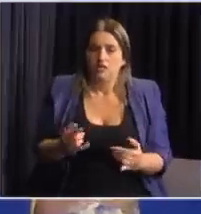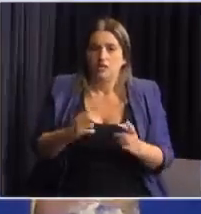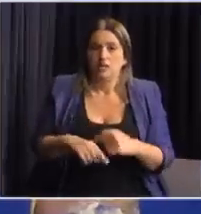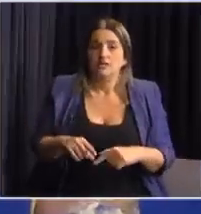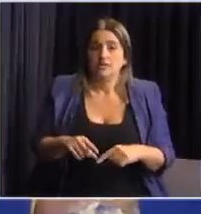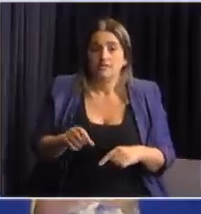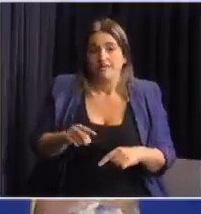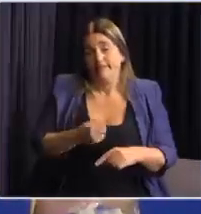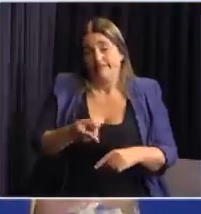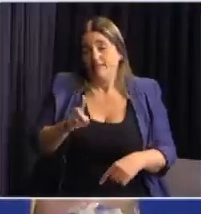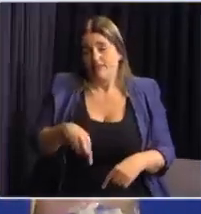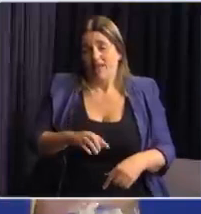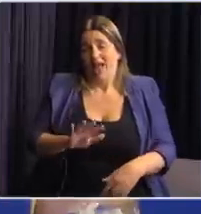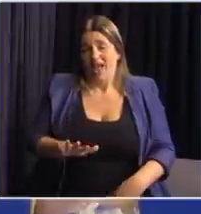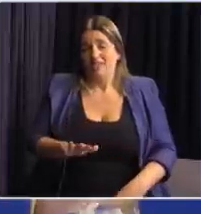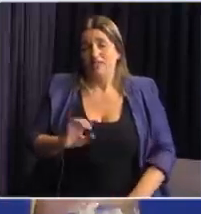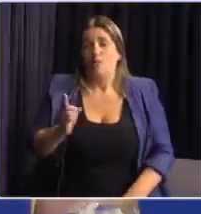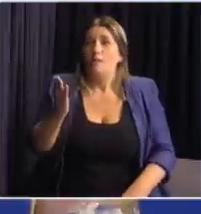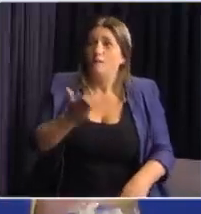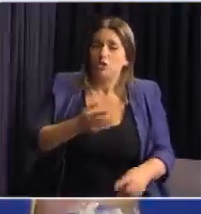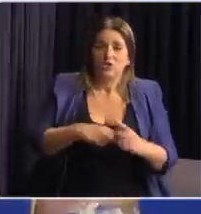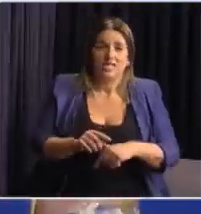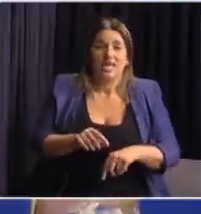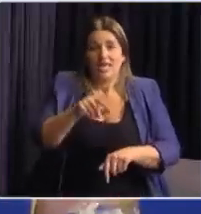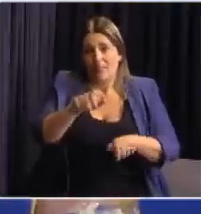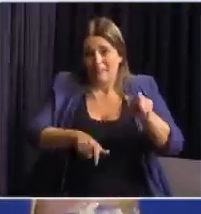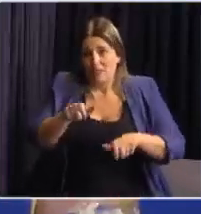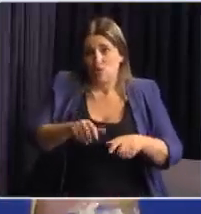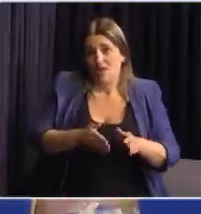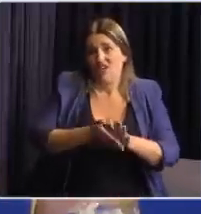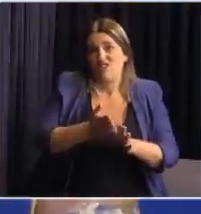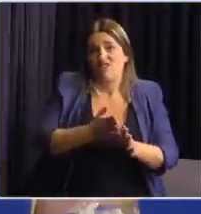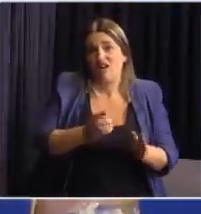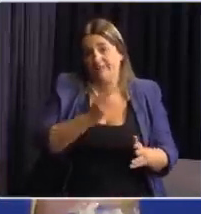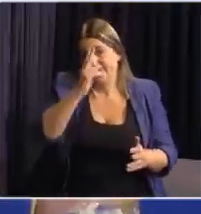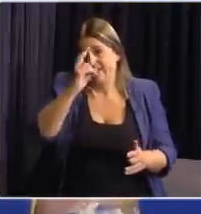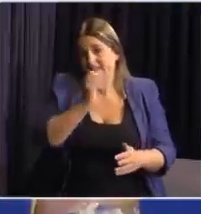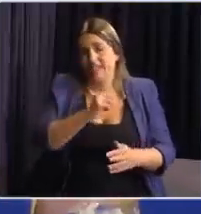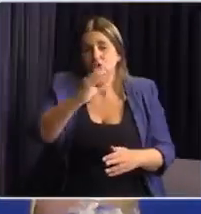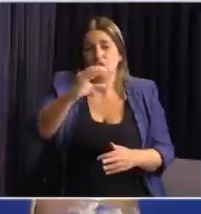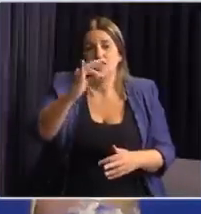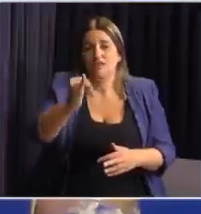en consecuencia, un porcentaje de pacientes que pasan a CTI y,